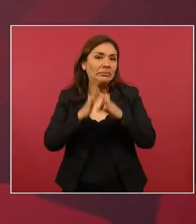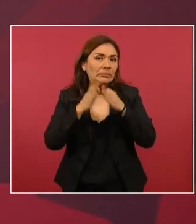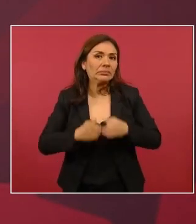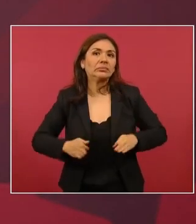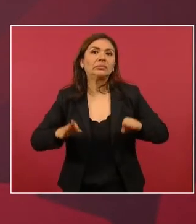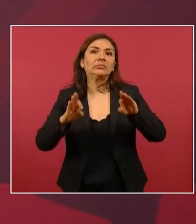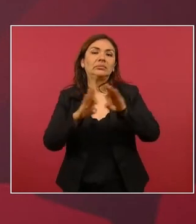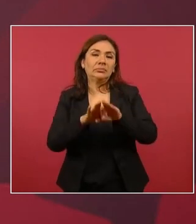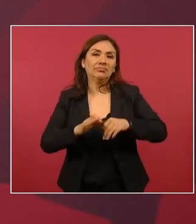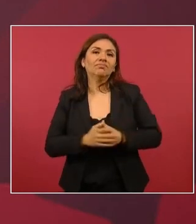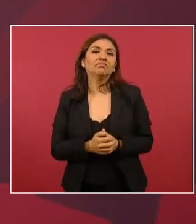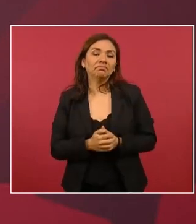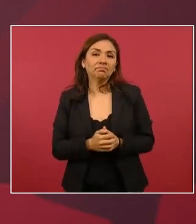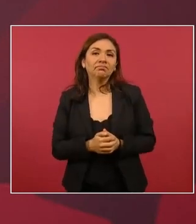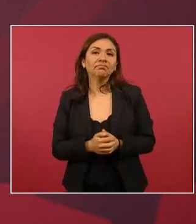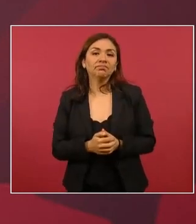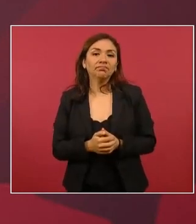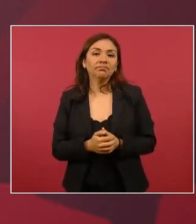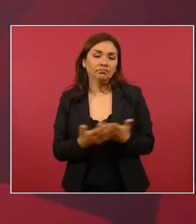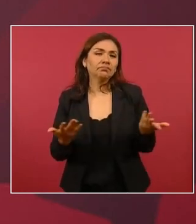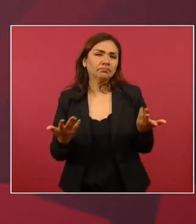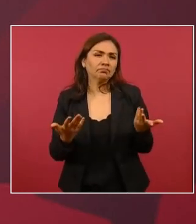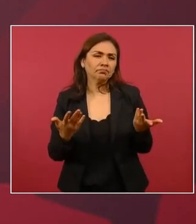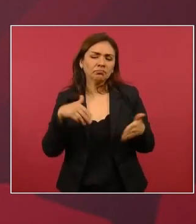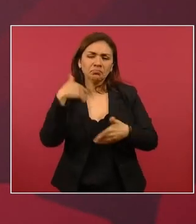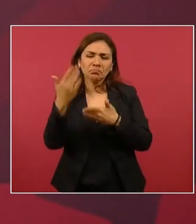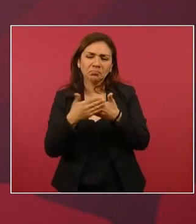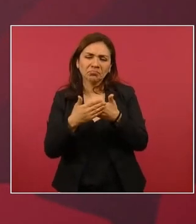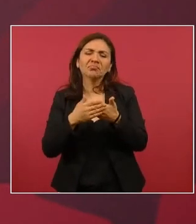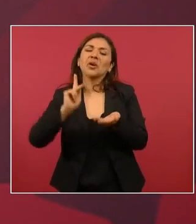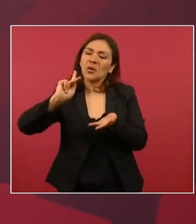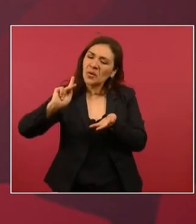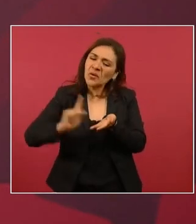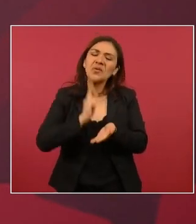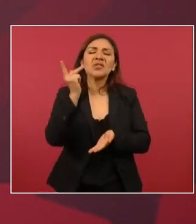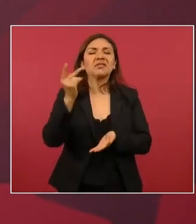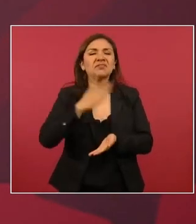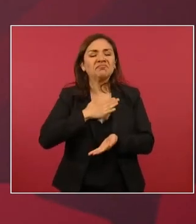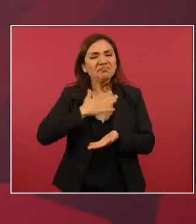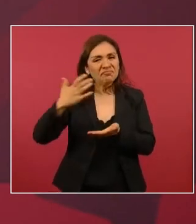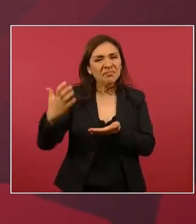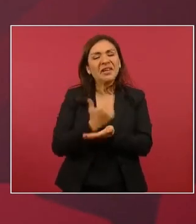Entonces, les vamos a volver a ganar.